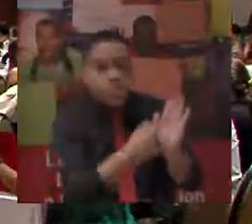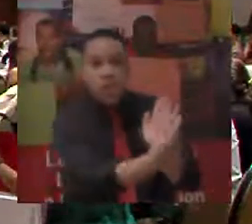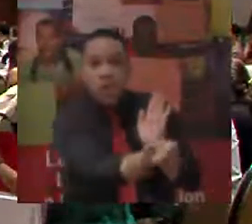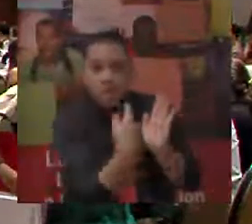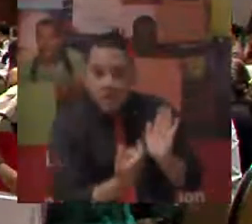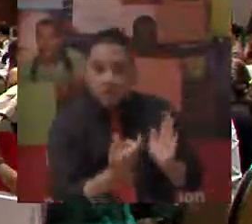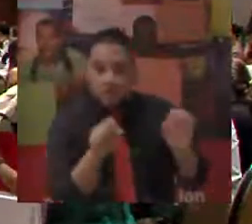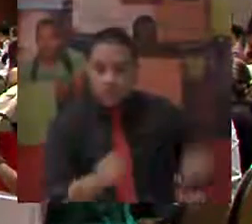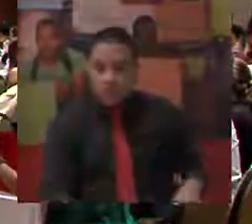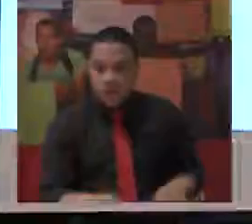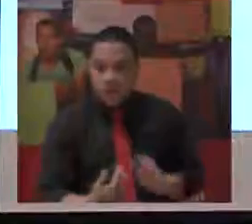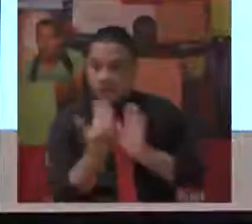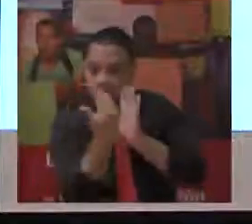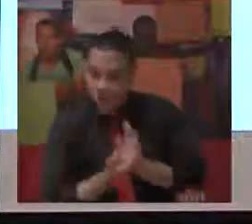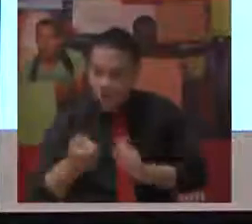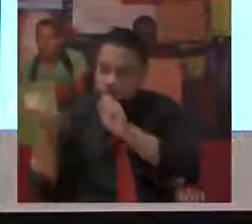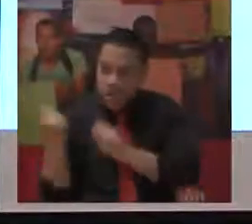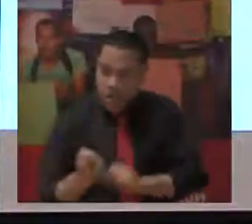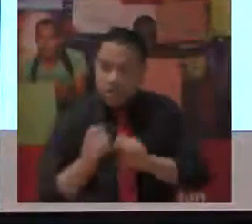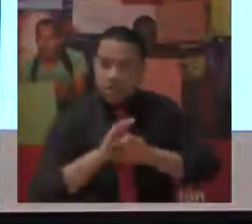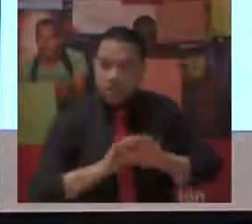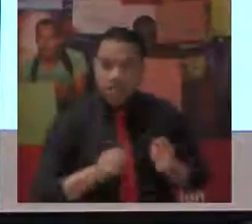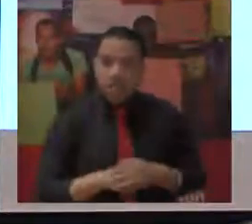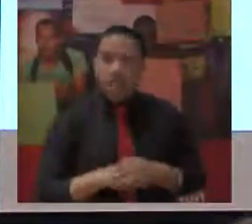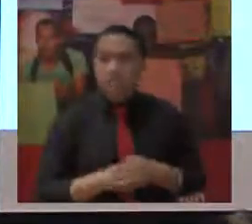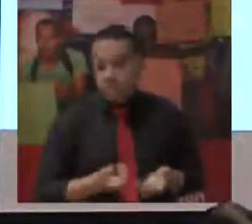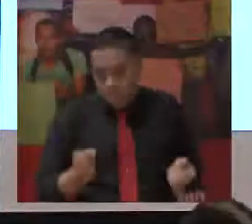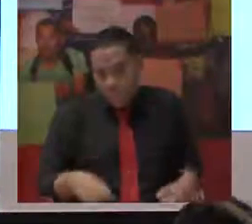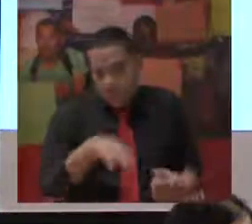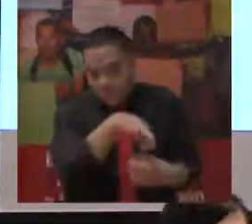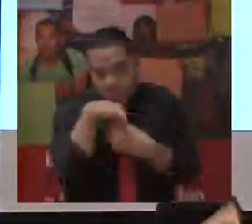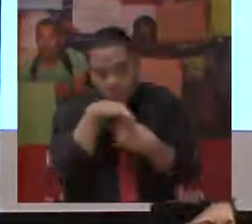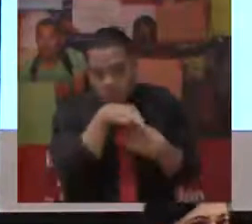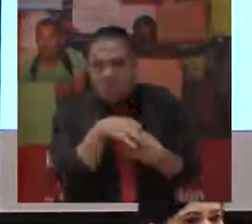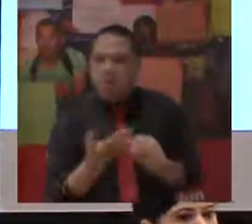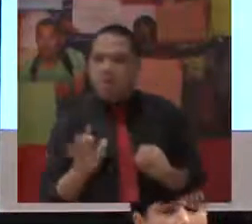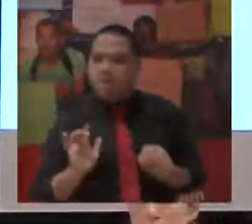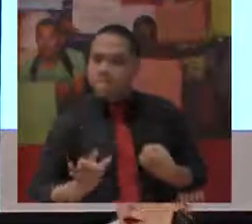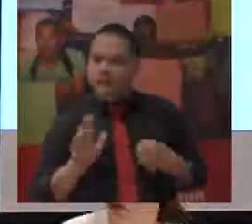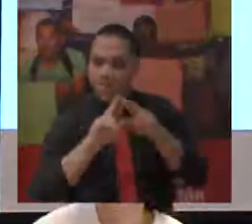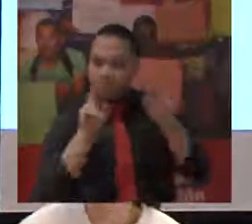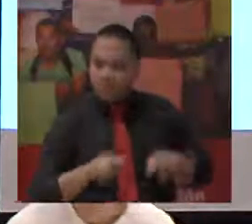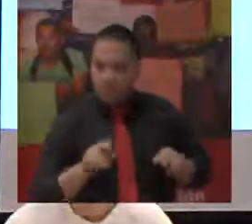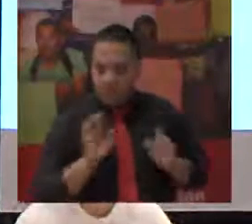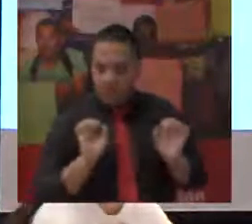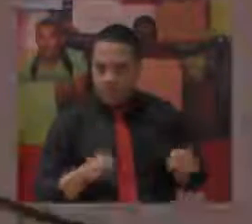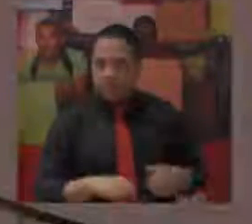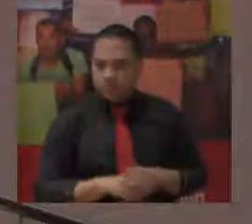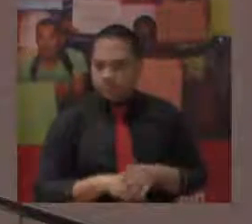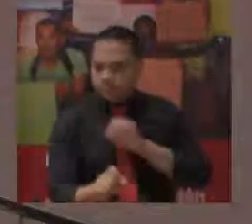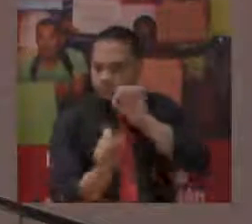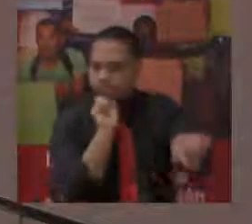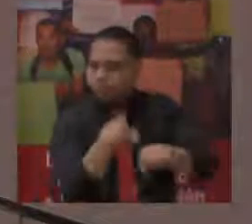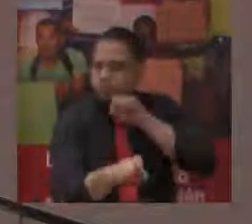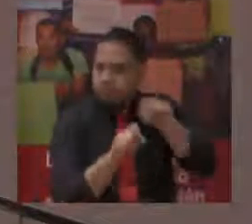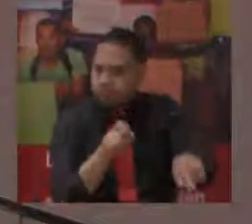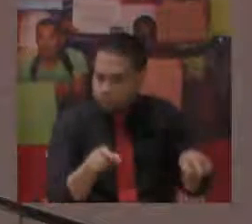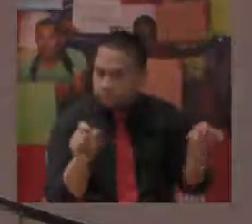vamos a presentarles, y también una votación electrónica, un cuestionamiento que les vamos a hacer, les vamos a